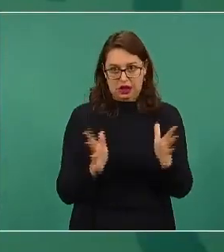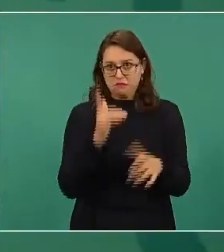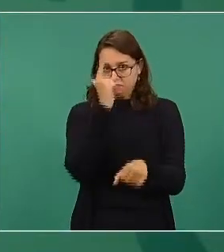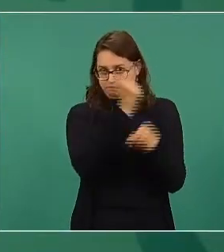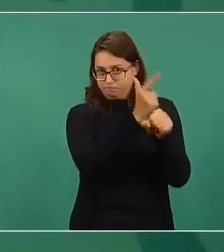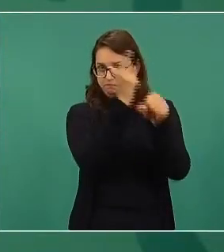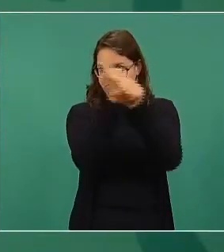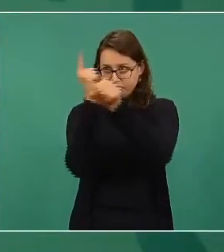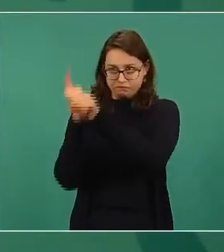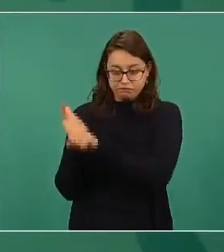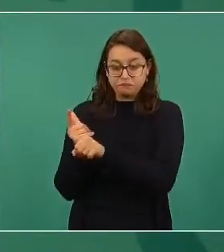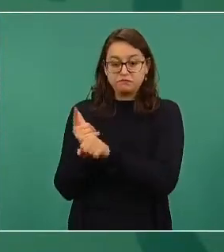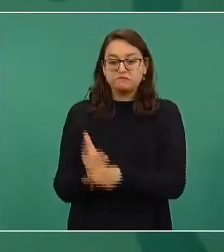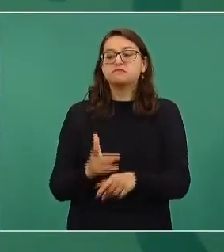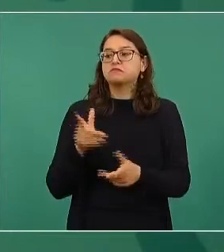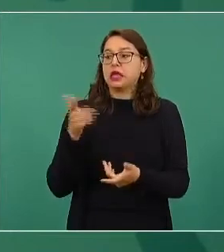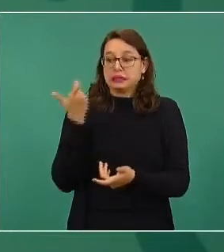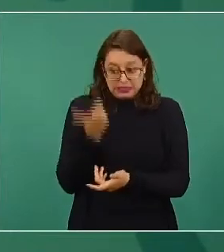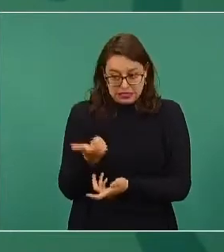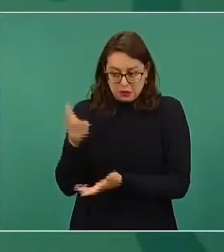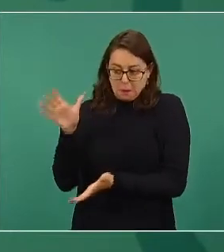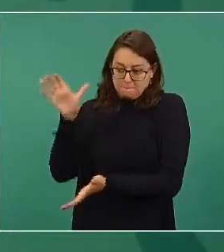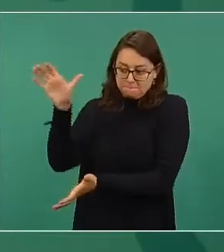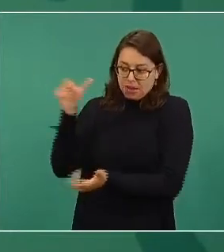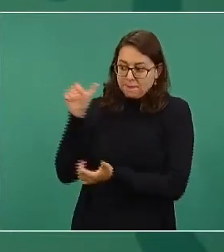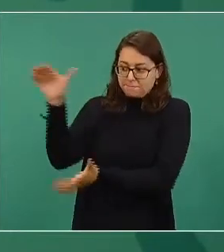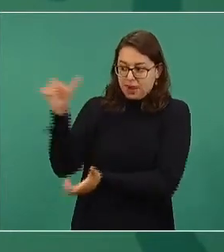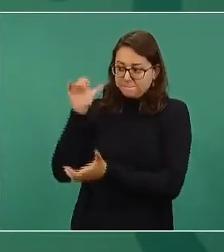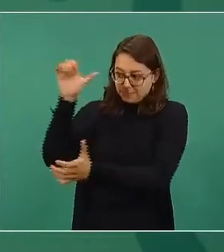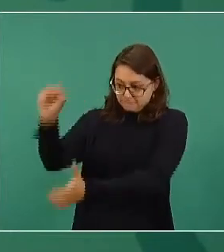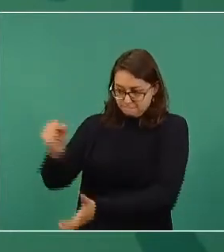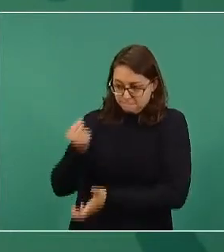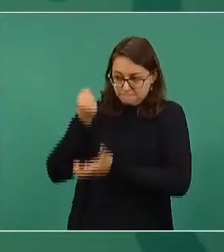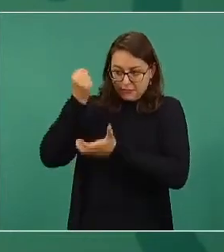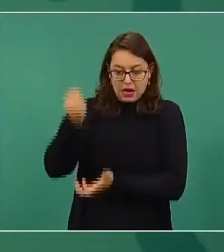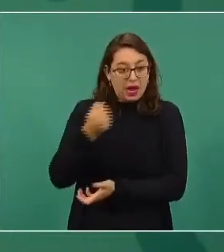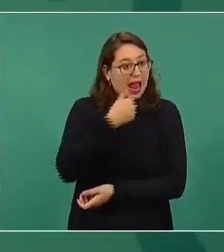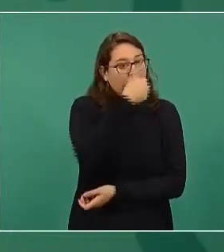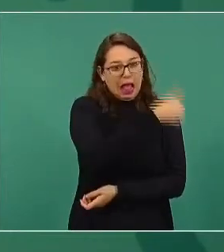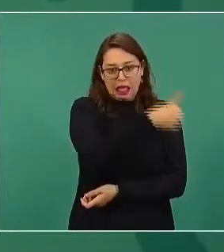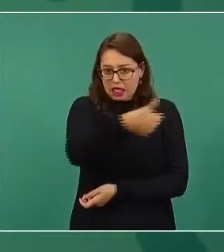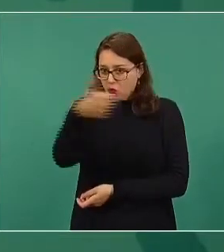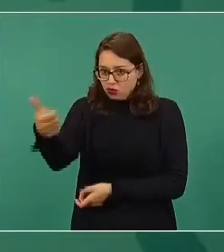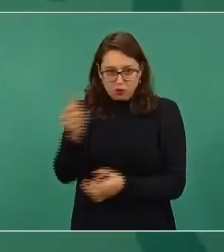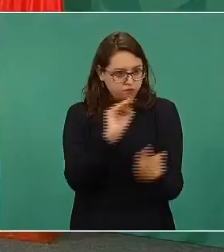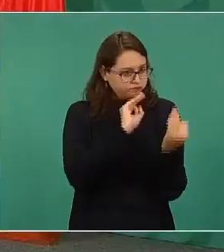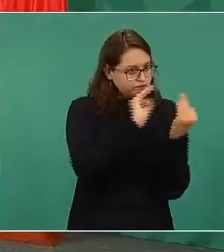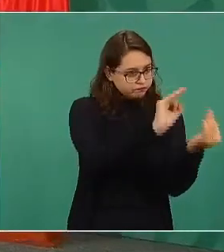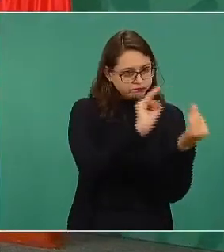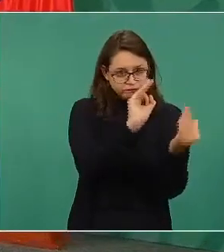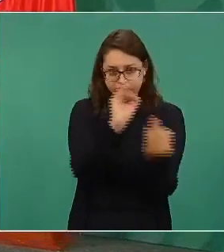que se entreguen estos apoyos de manera directa.